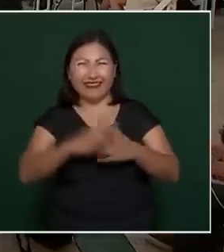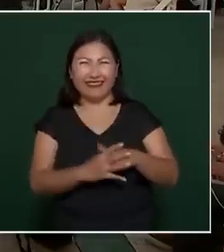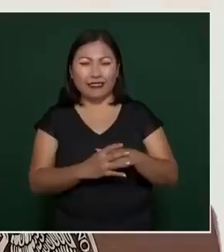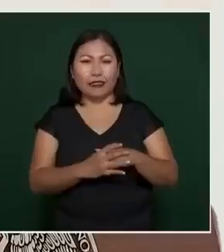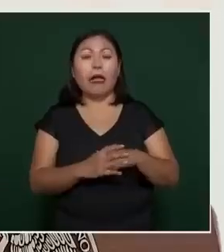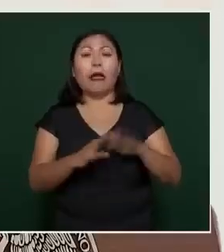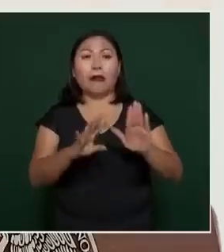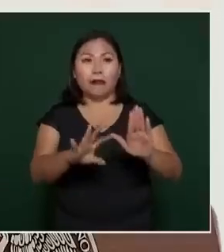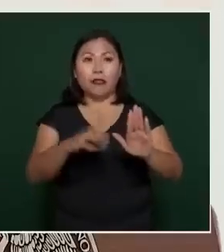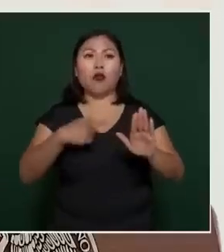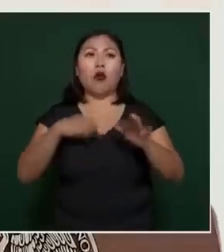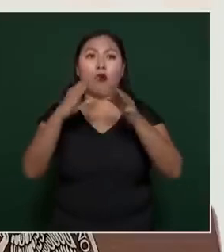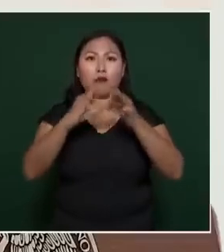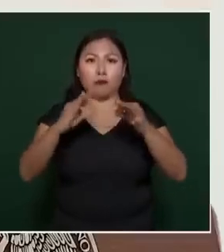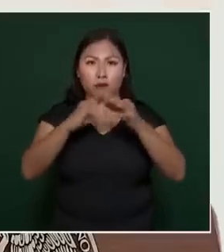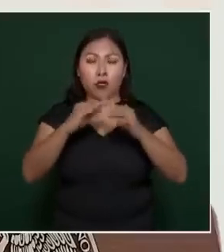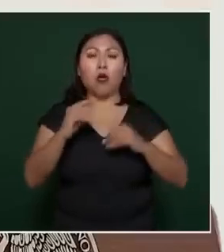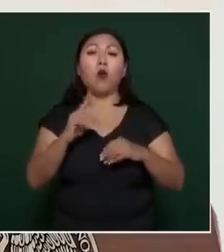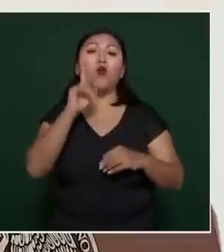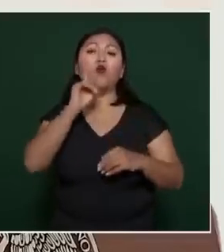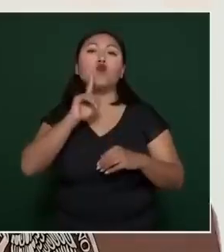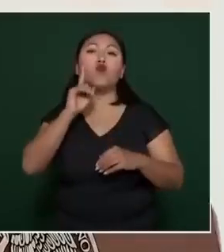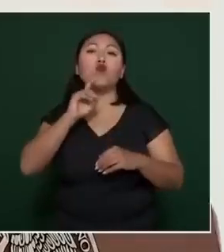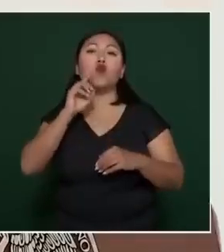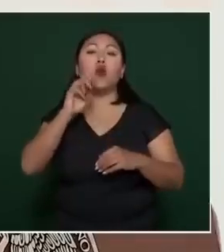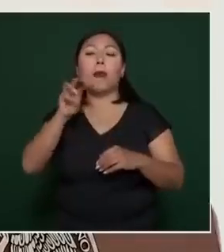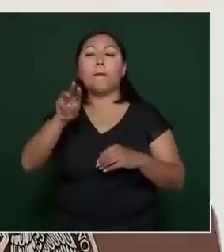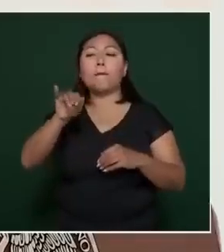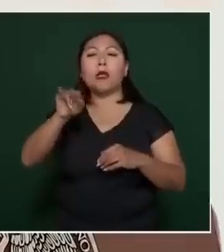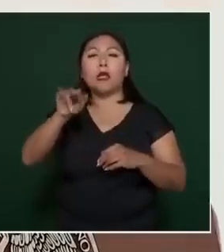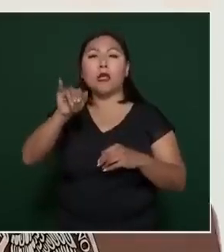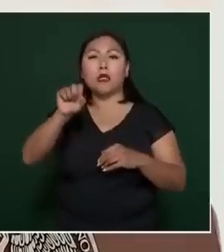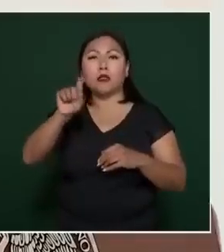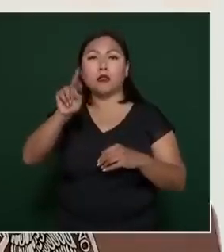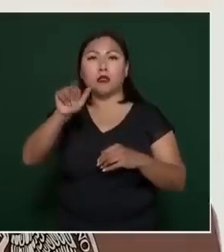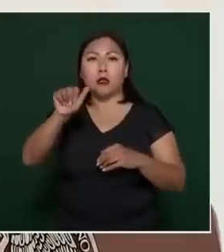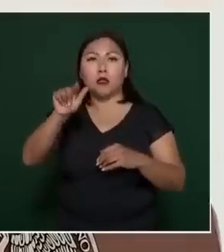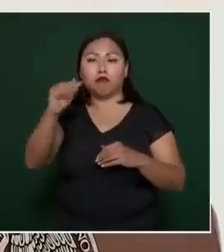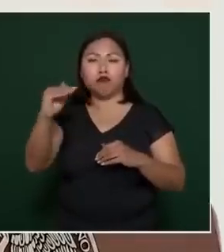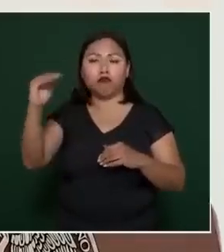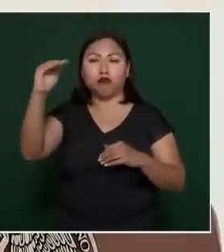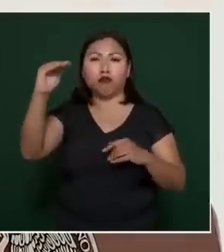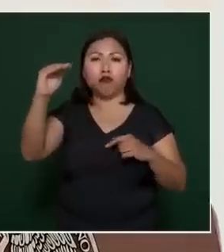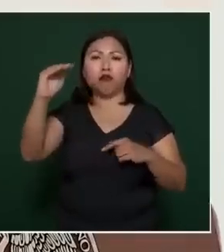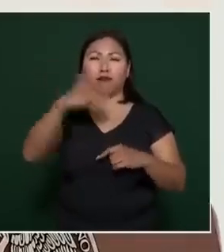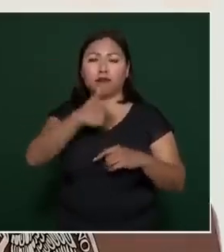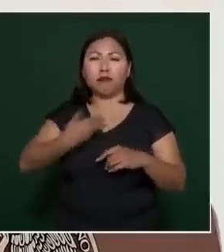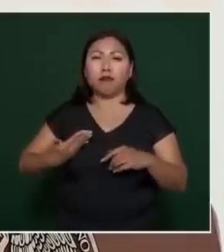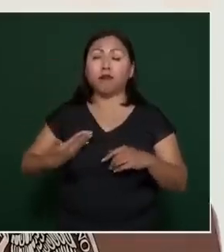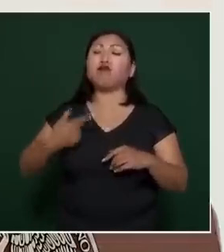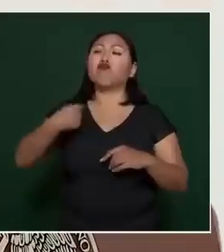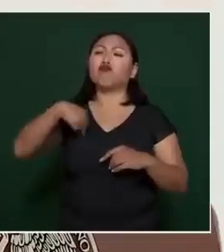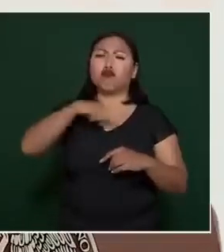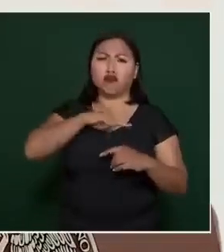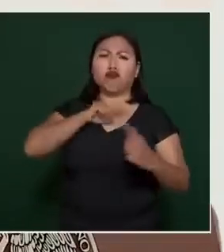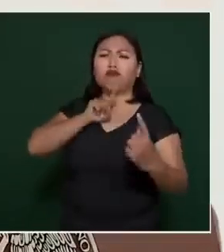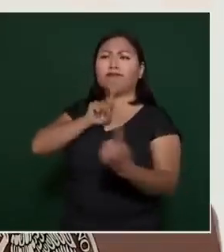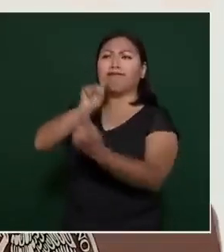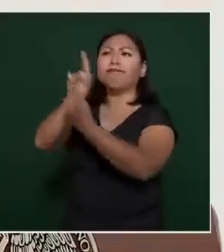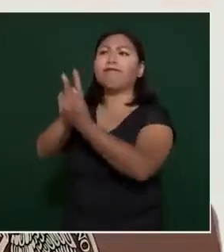la ministra presidenta. Se nos informó pues que derivado de estos amparos y de la acción